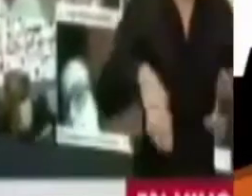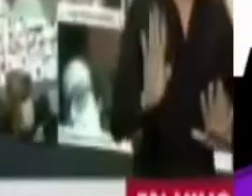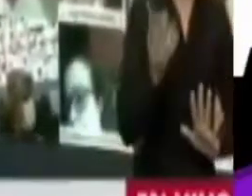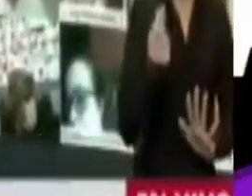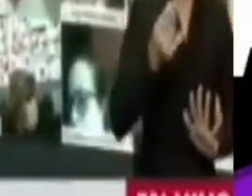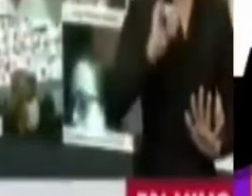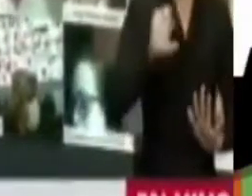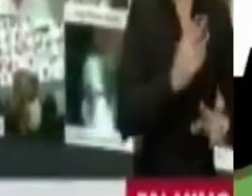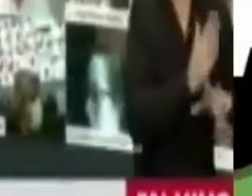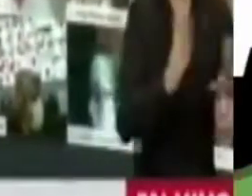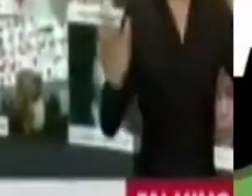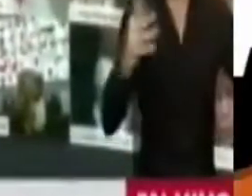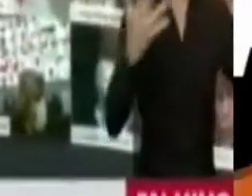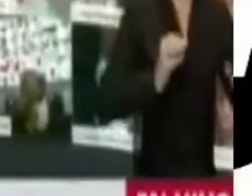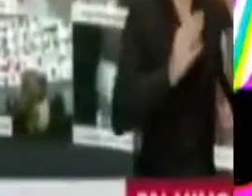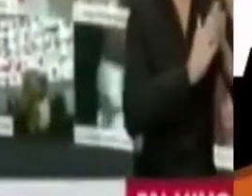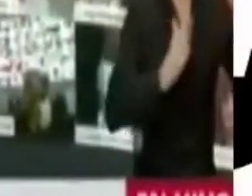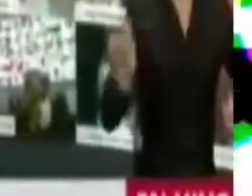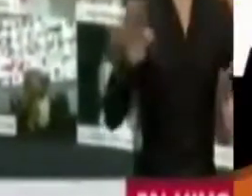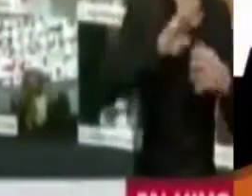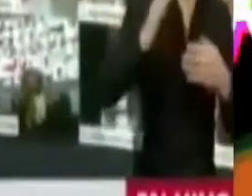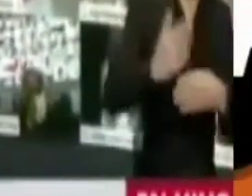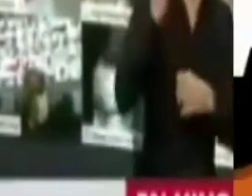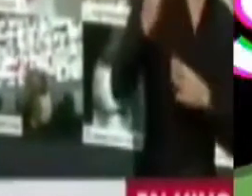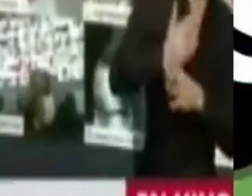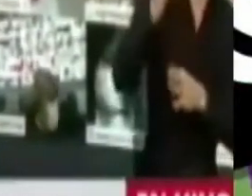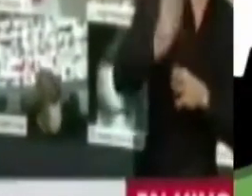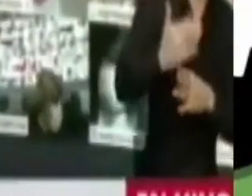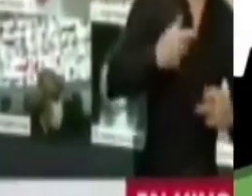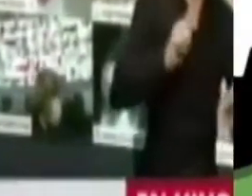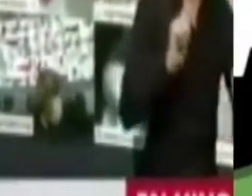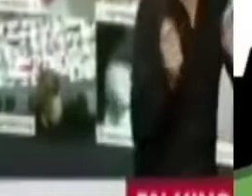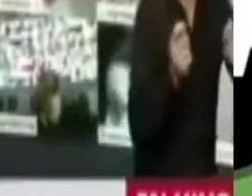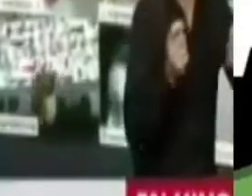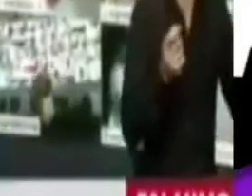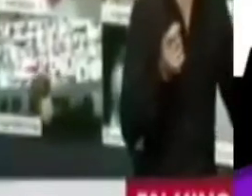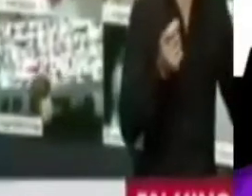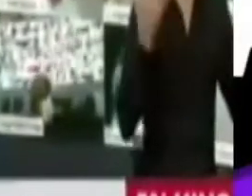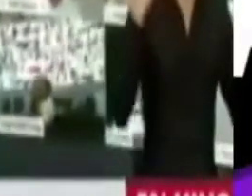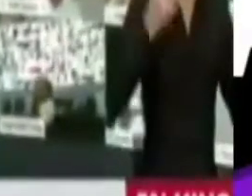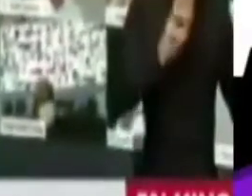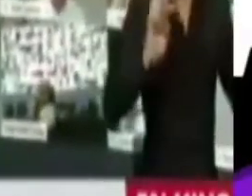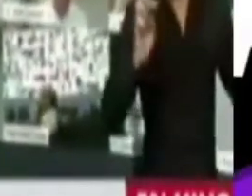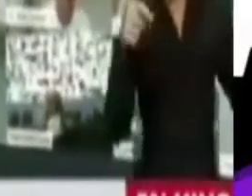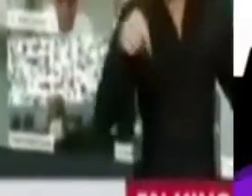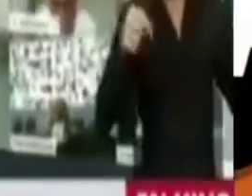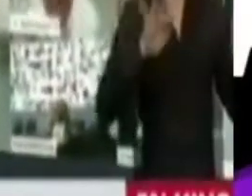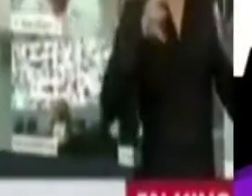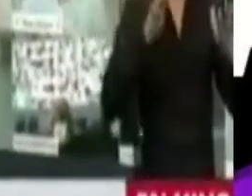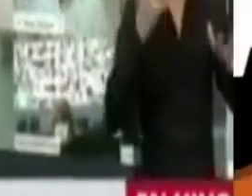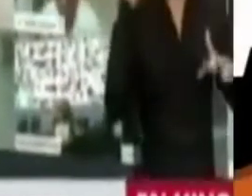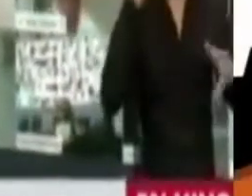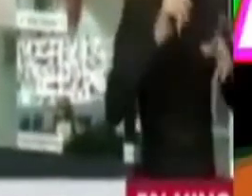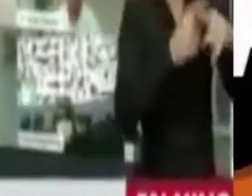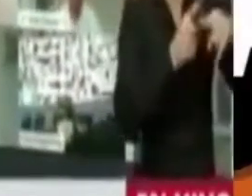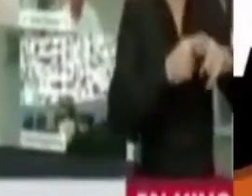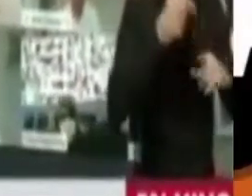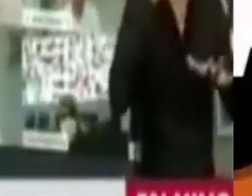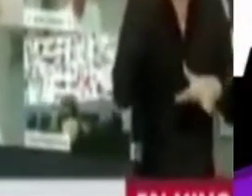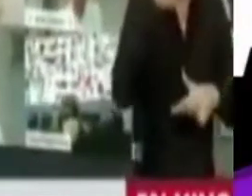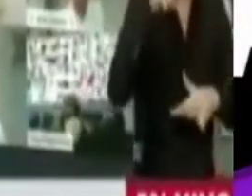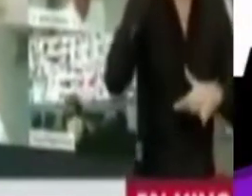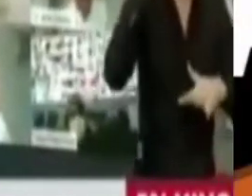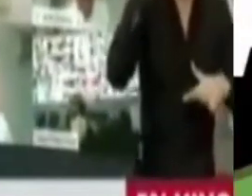dije en diputado, porque dije que todos estos fondos que nosotros vamos a recibir lo